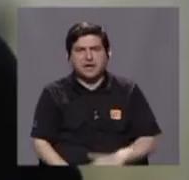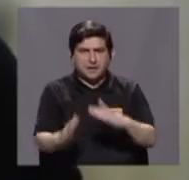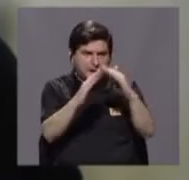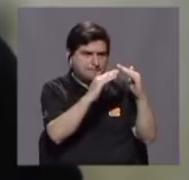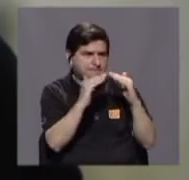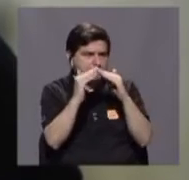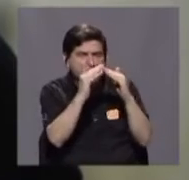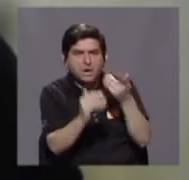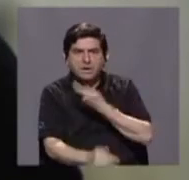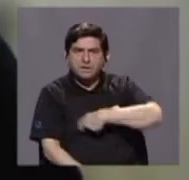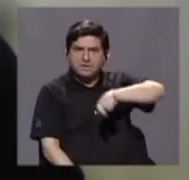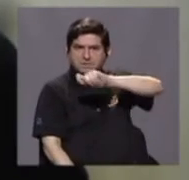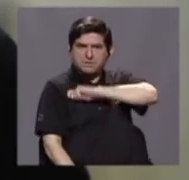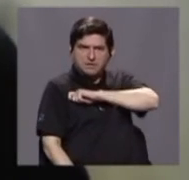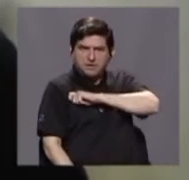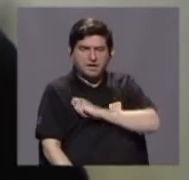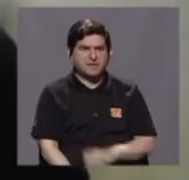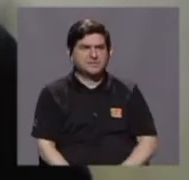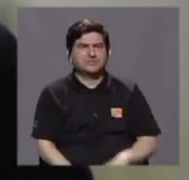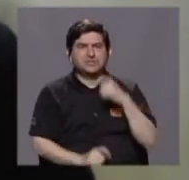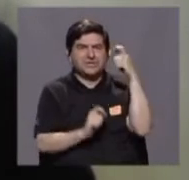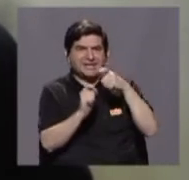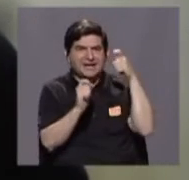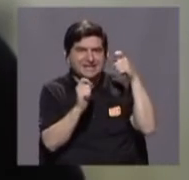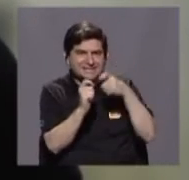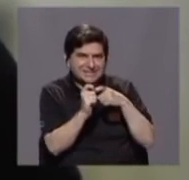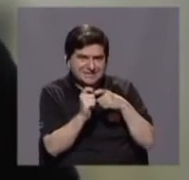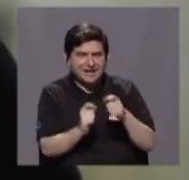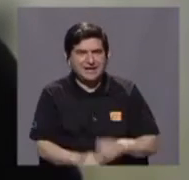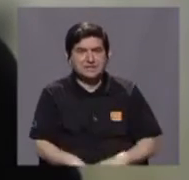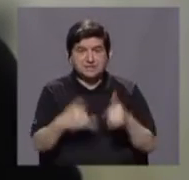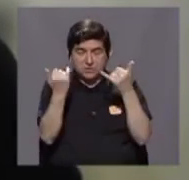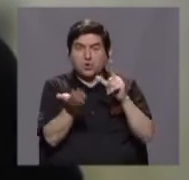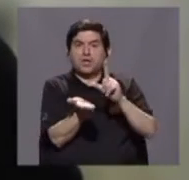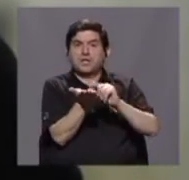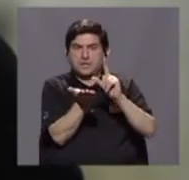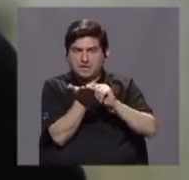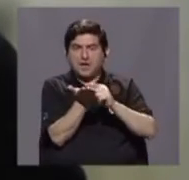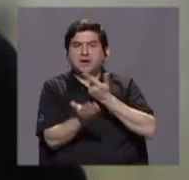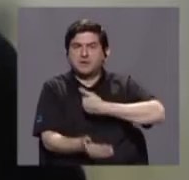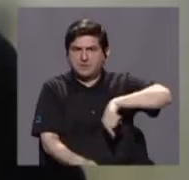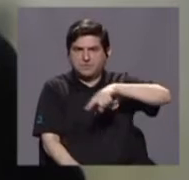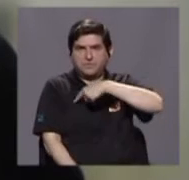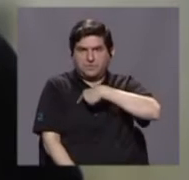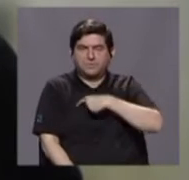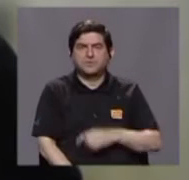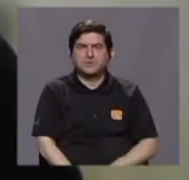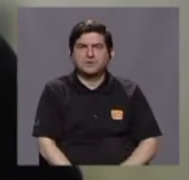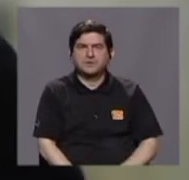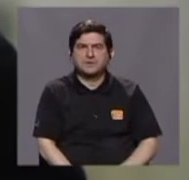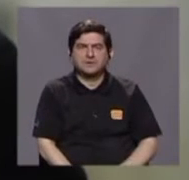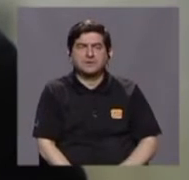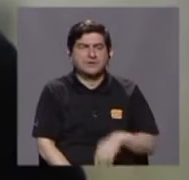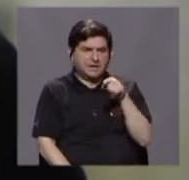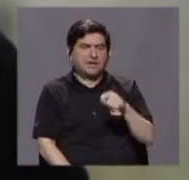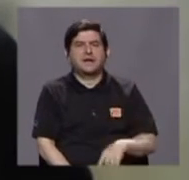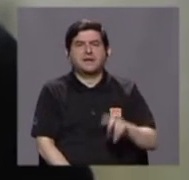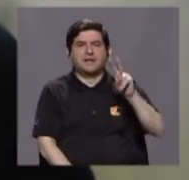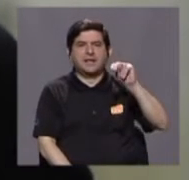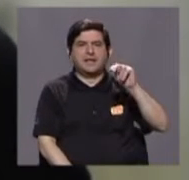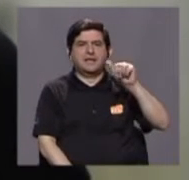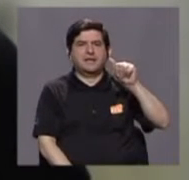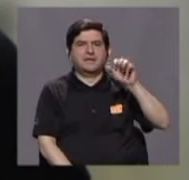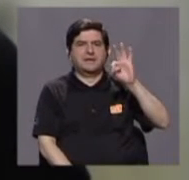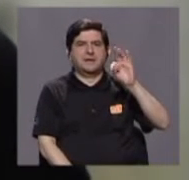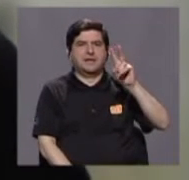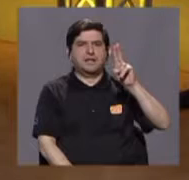población española, hemos perdido exactamente, esto lo hemos publicado hace poco en el Nature, con el